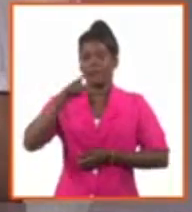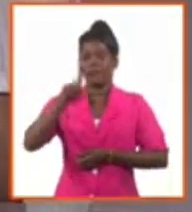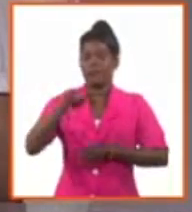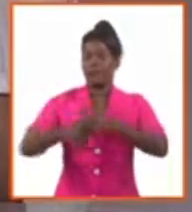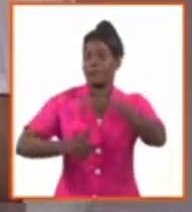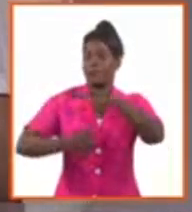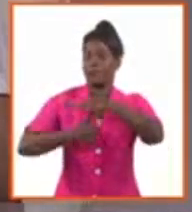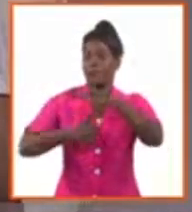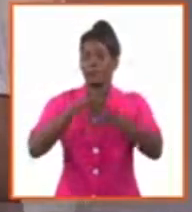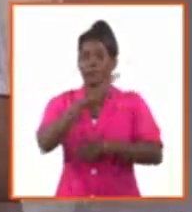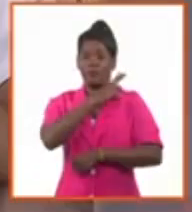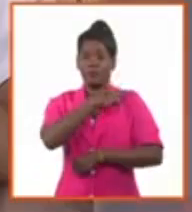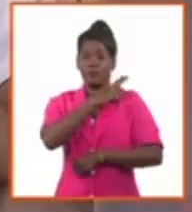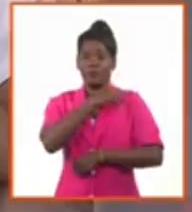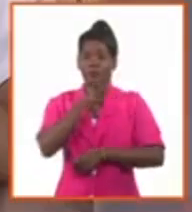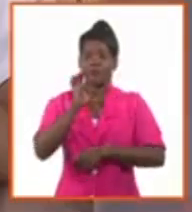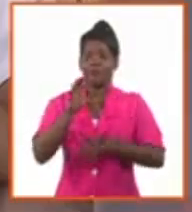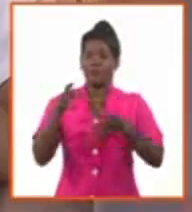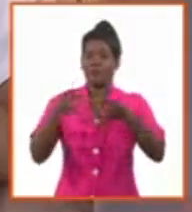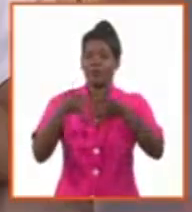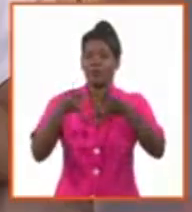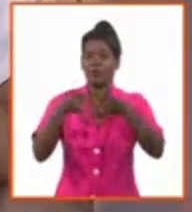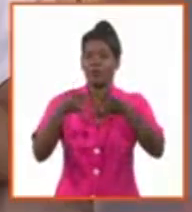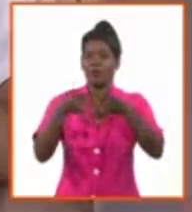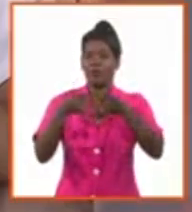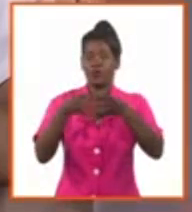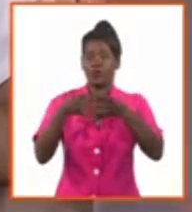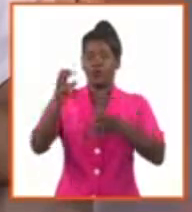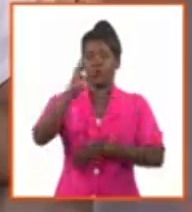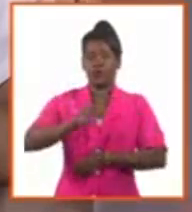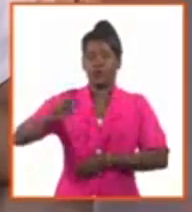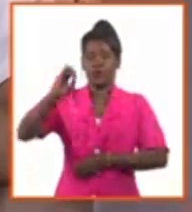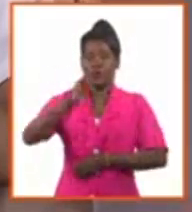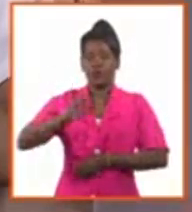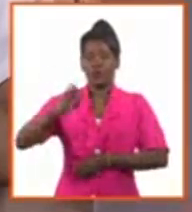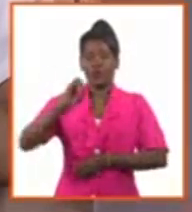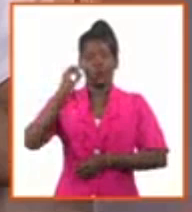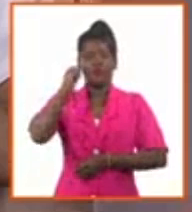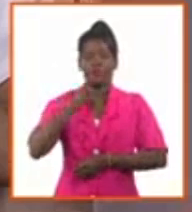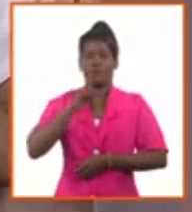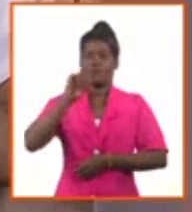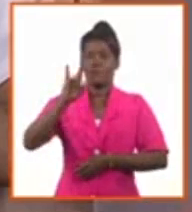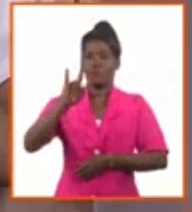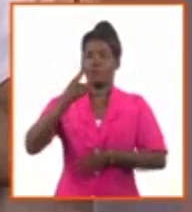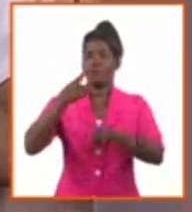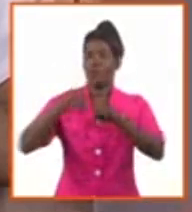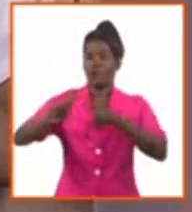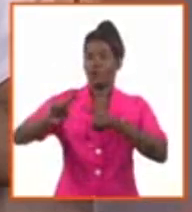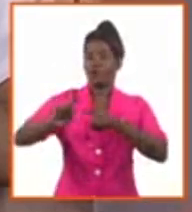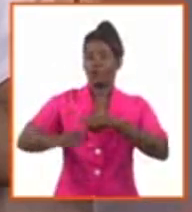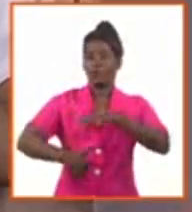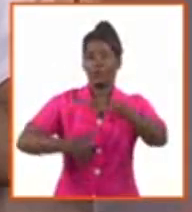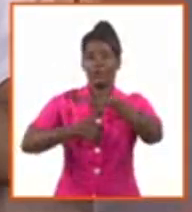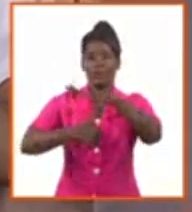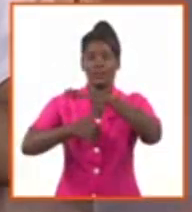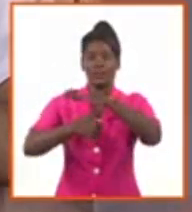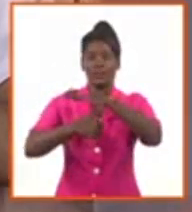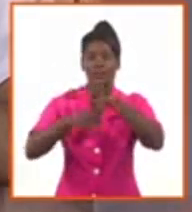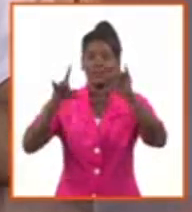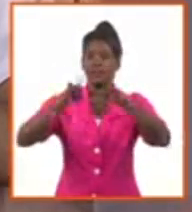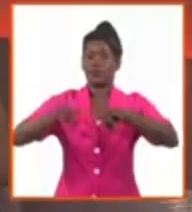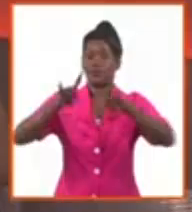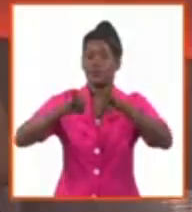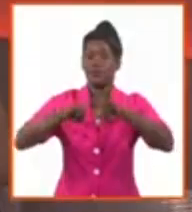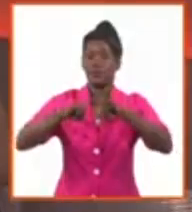Federación Estudiantil Universitaria, Luis Rafael Gámez Leiva, presidente de la Universidad de Ciencias Médicas